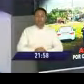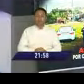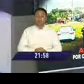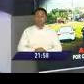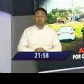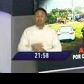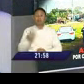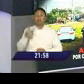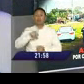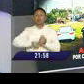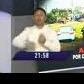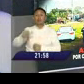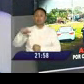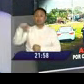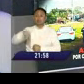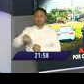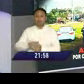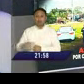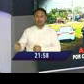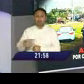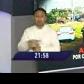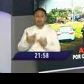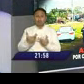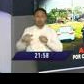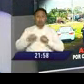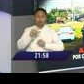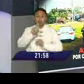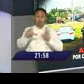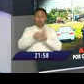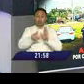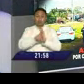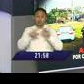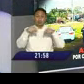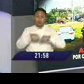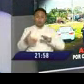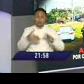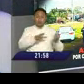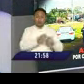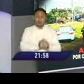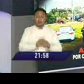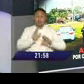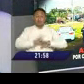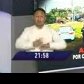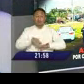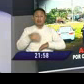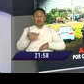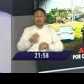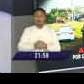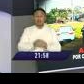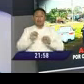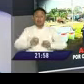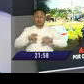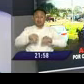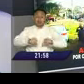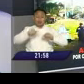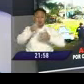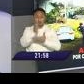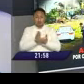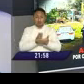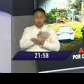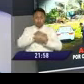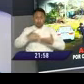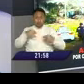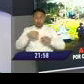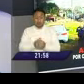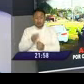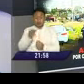Dos hermanas fueron asesinadas durante una diligencia legal para la repatriación de tierras en un recinto